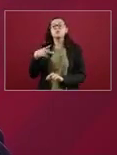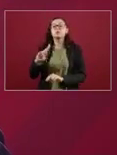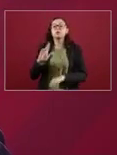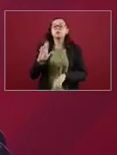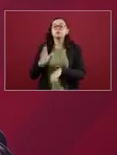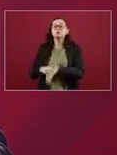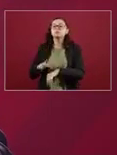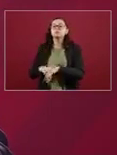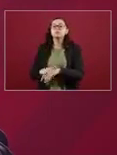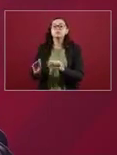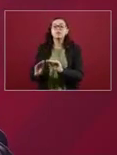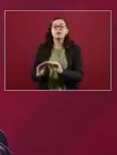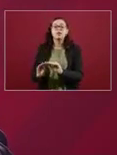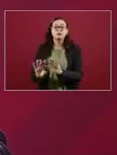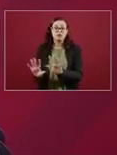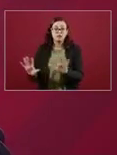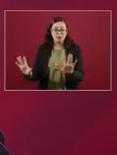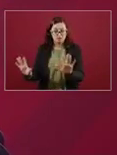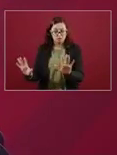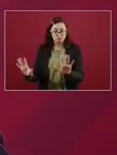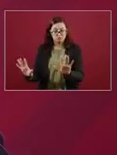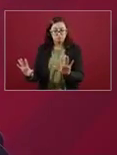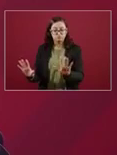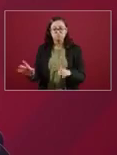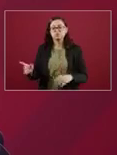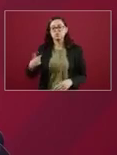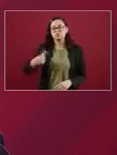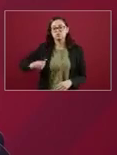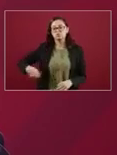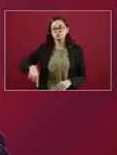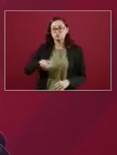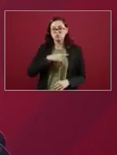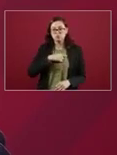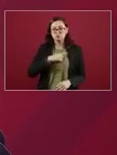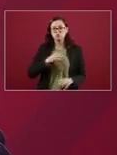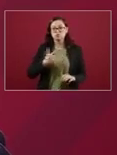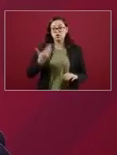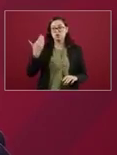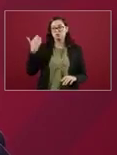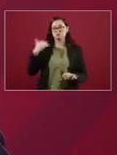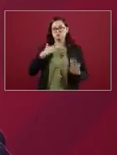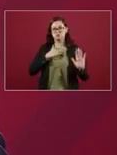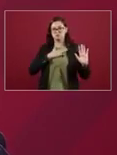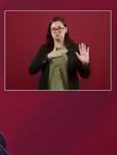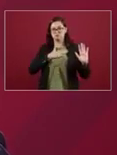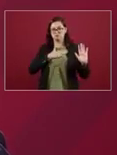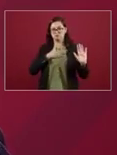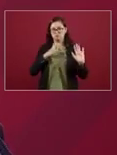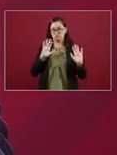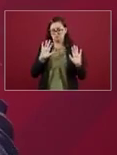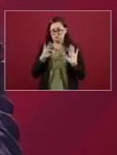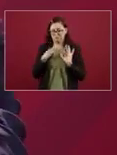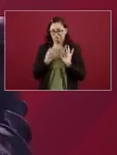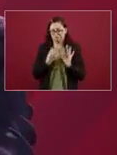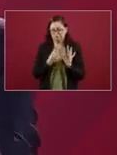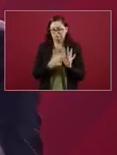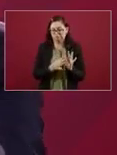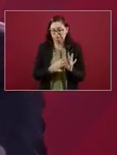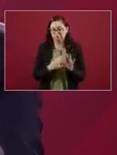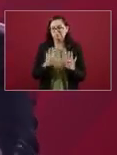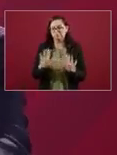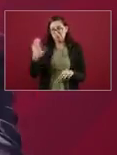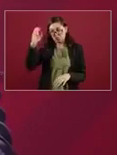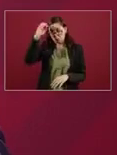hemos dado a conocer nuestra opinión de que debe de